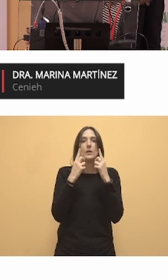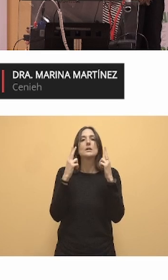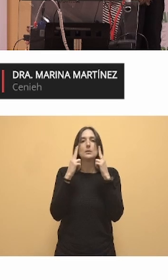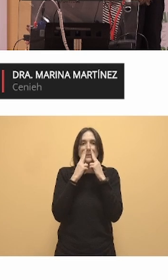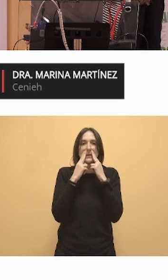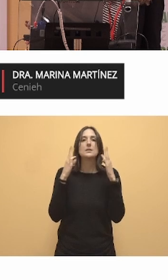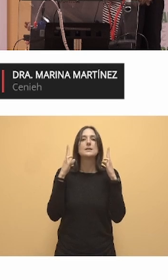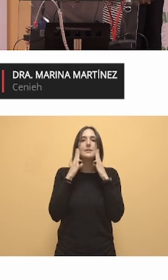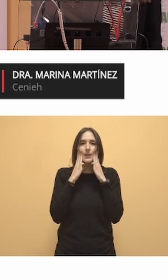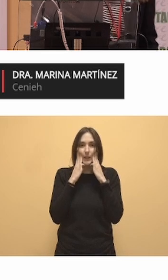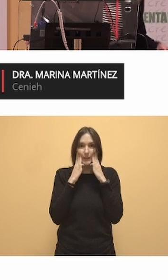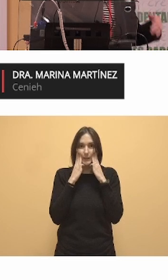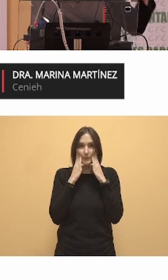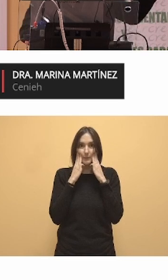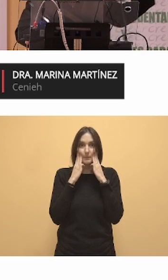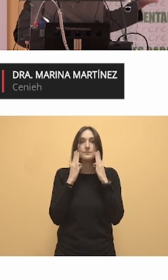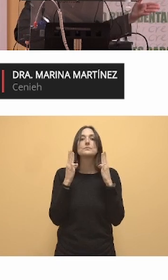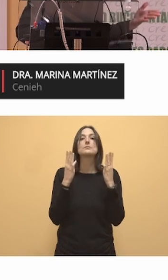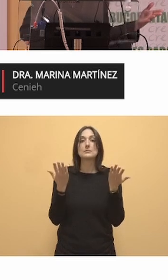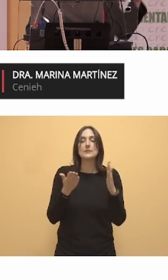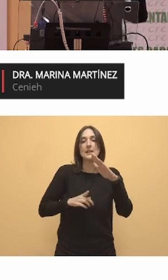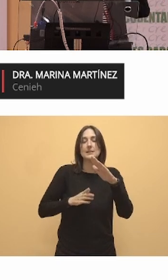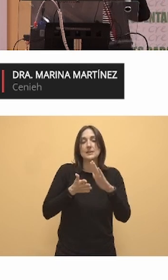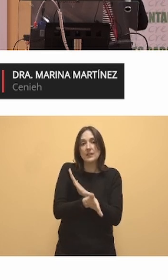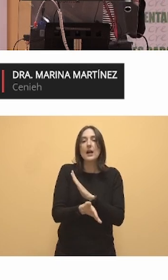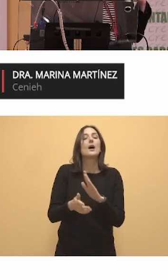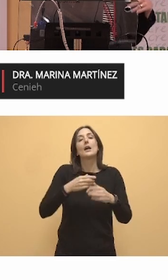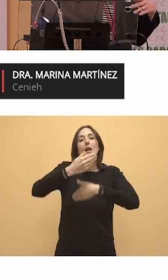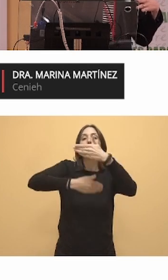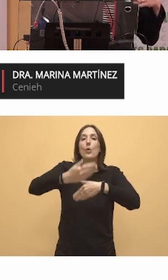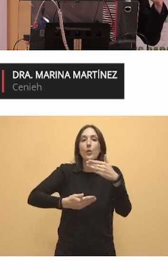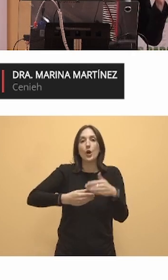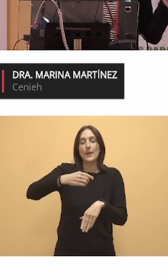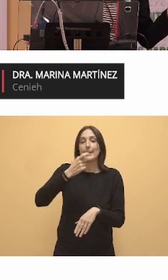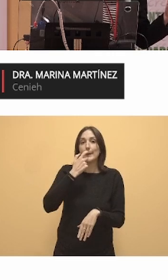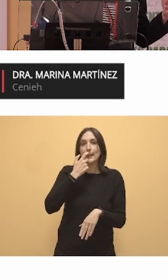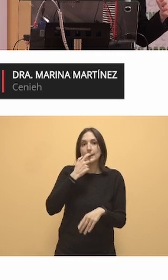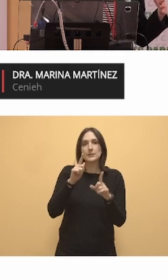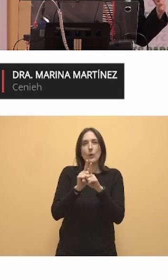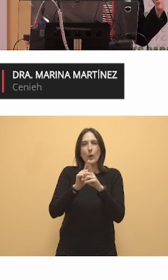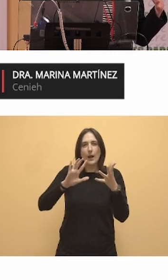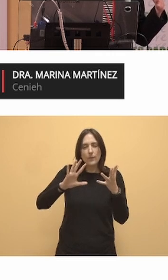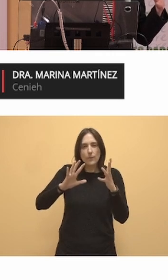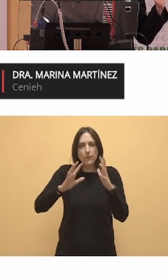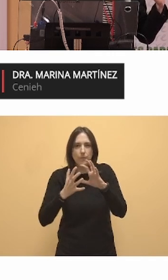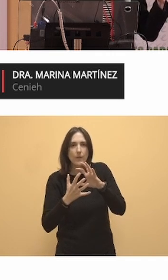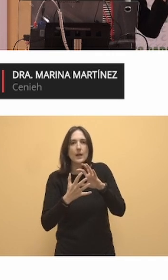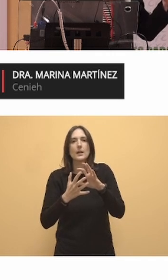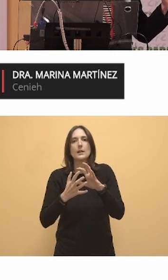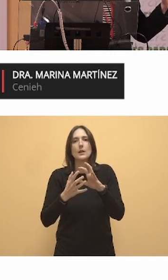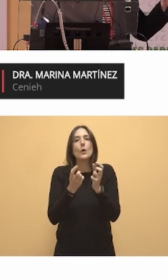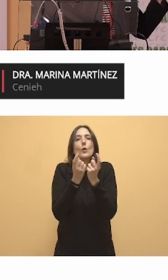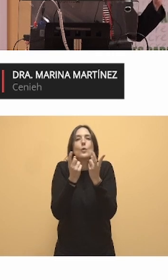y 3 molares. Es decir, la evolución dental ha tendido siempre a una reducción en